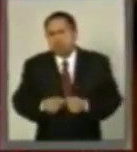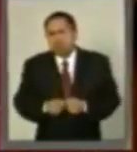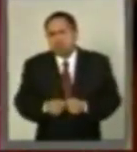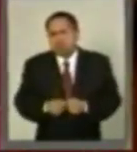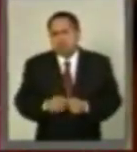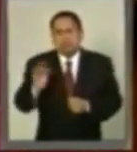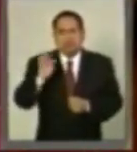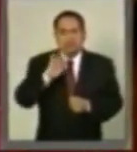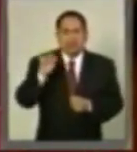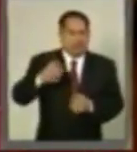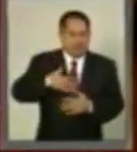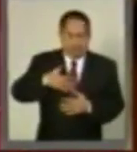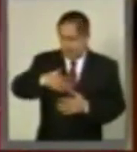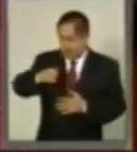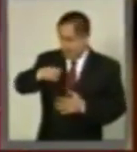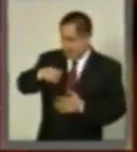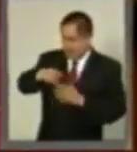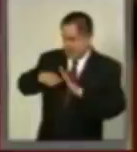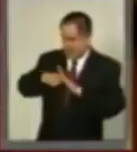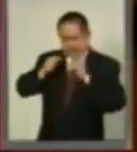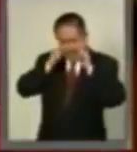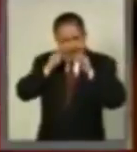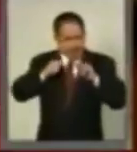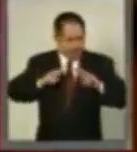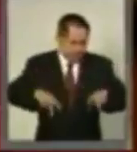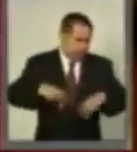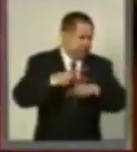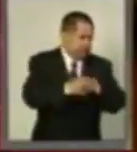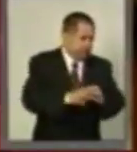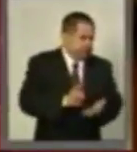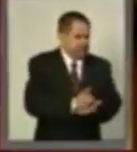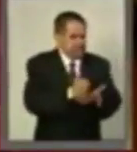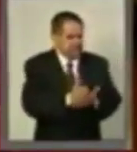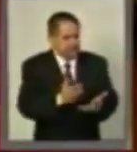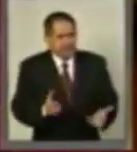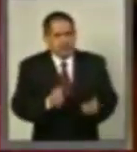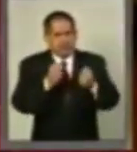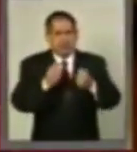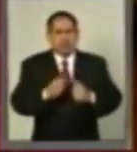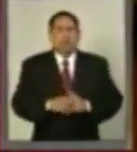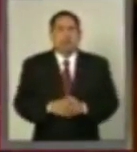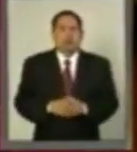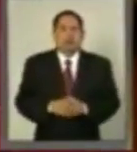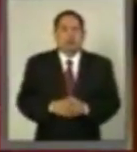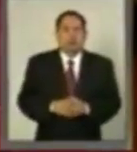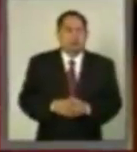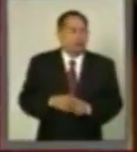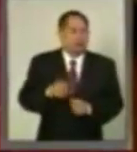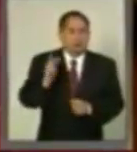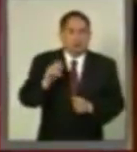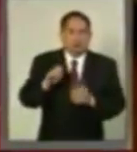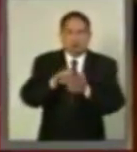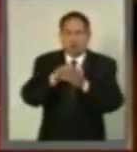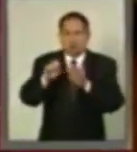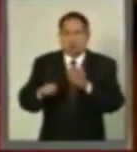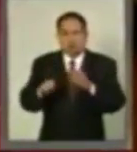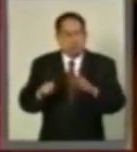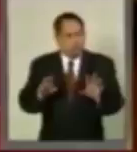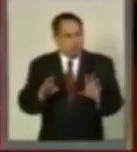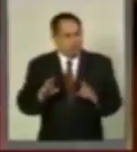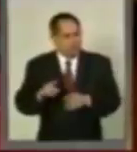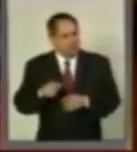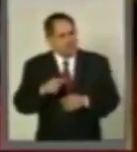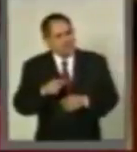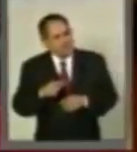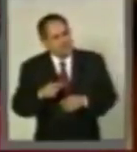estando en circunstancias adversas las personas que lo hacían. Pero la emergencia y la